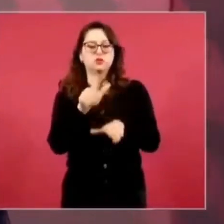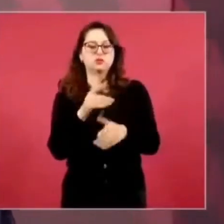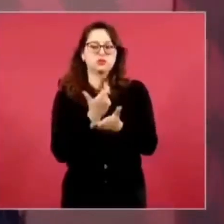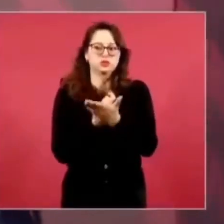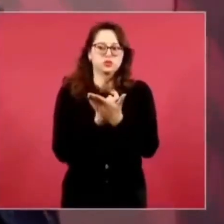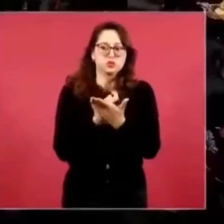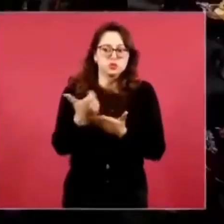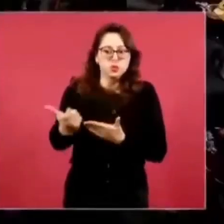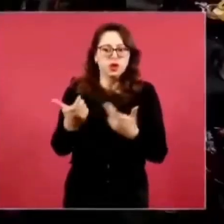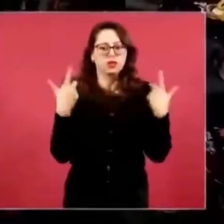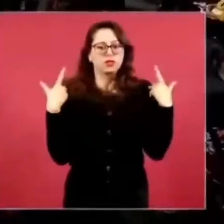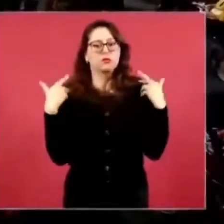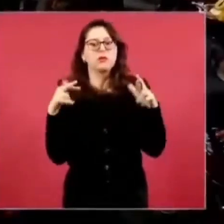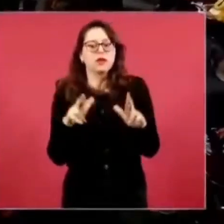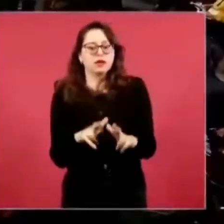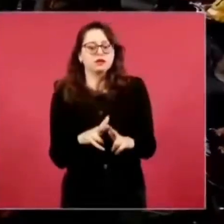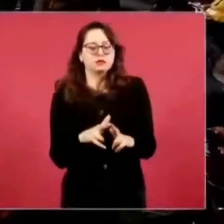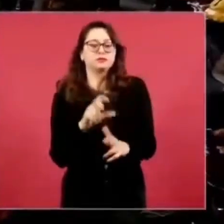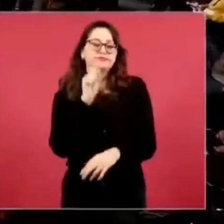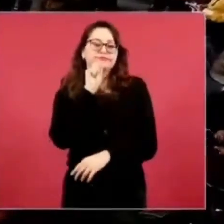sí